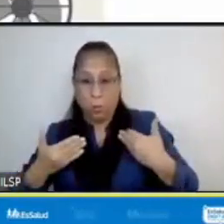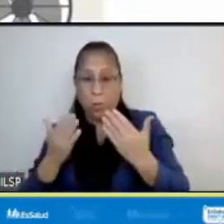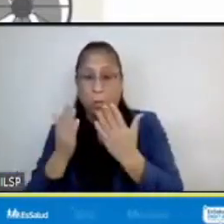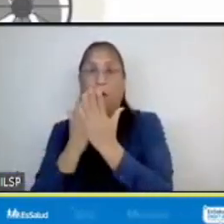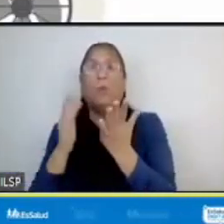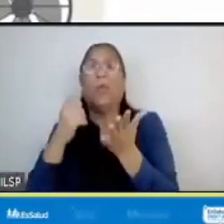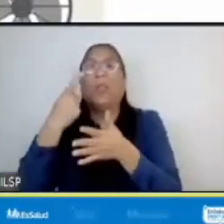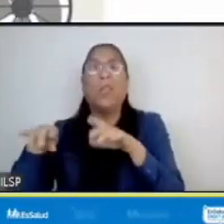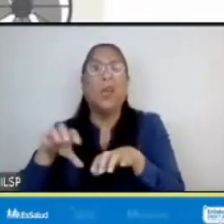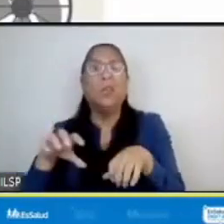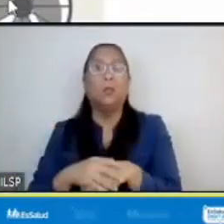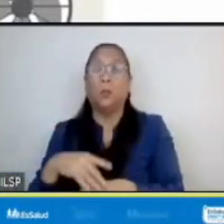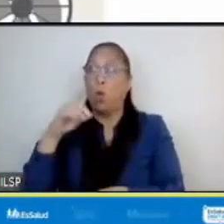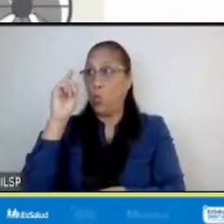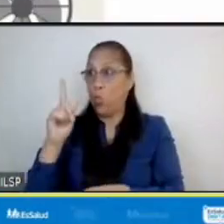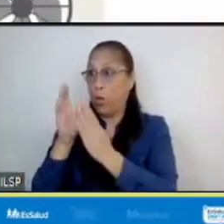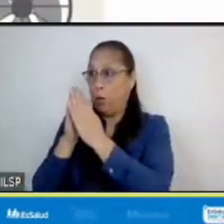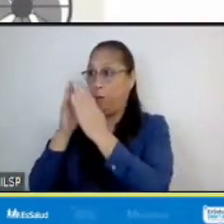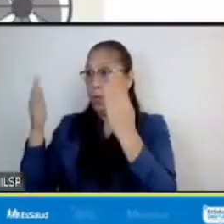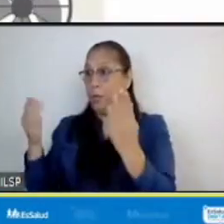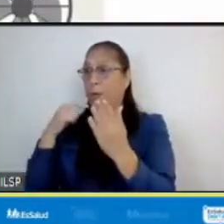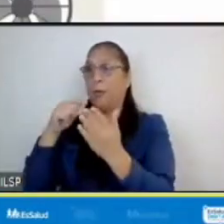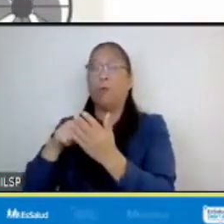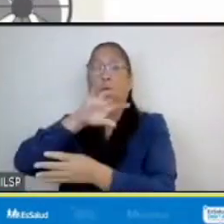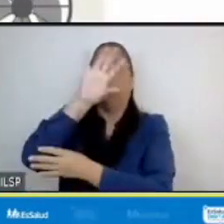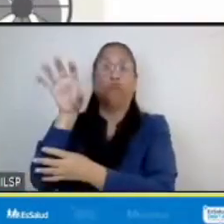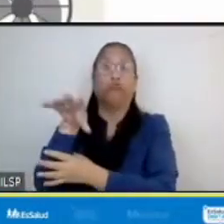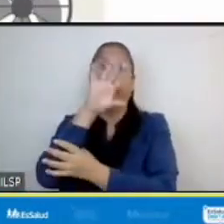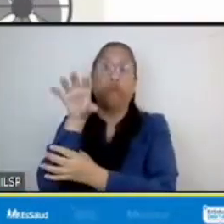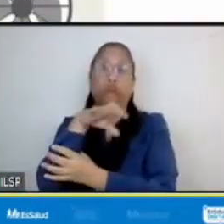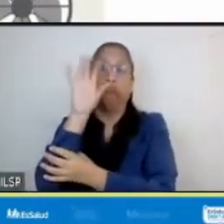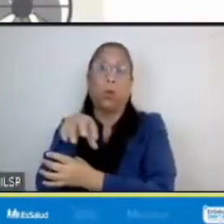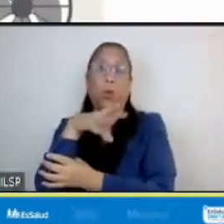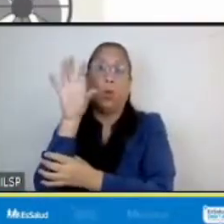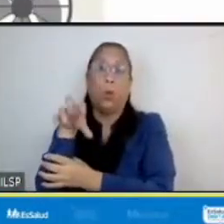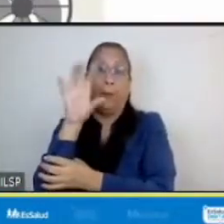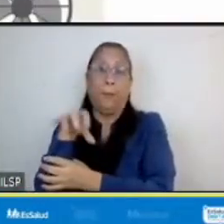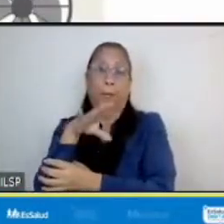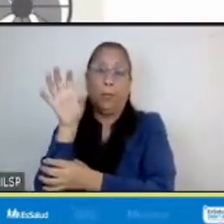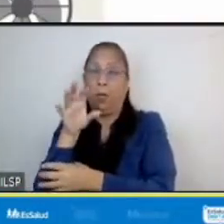hacer es abrir una ventana y colocar un ventilador que dé hacia la